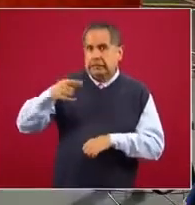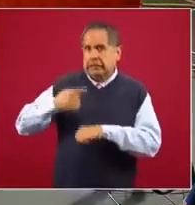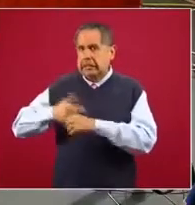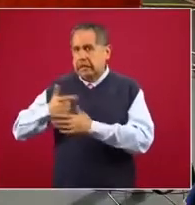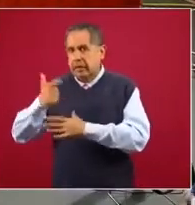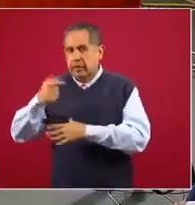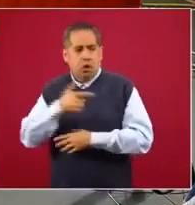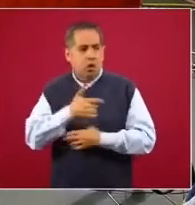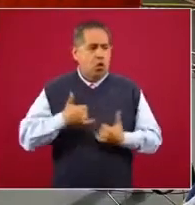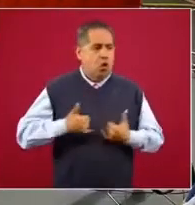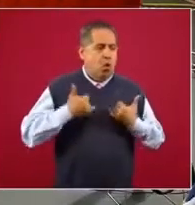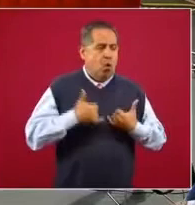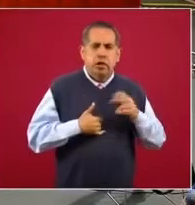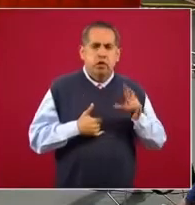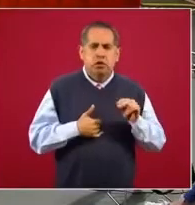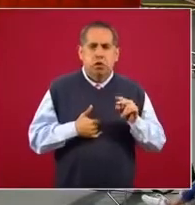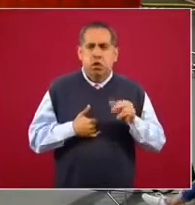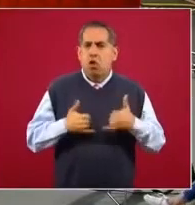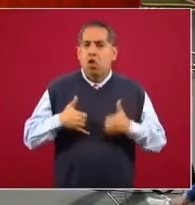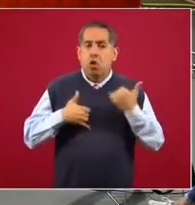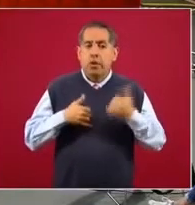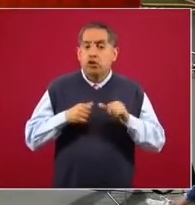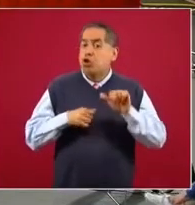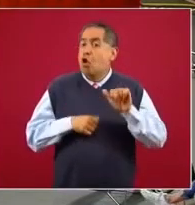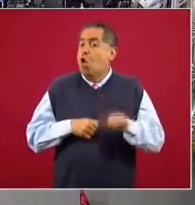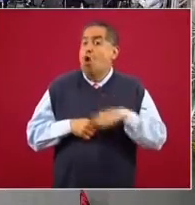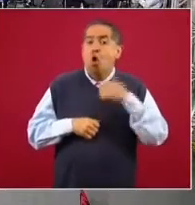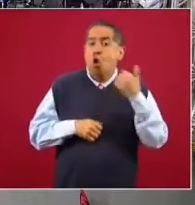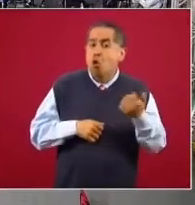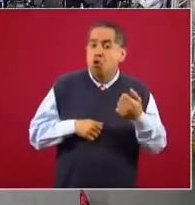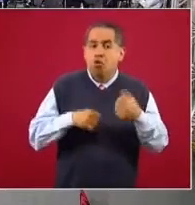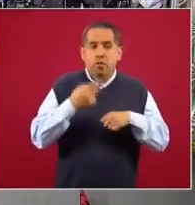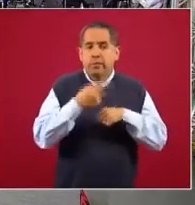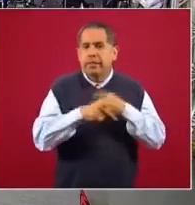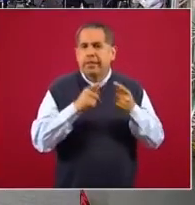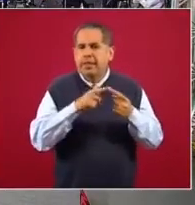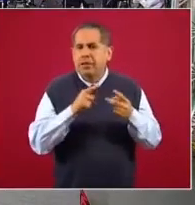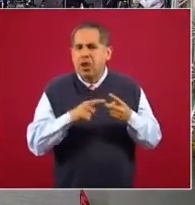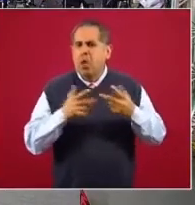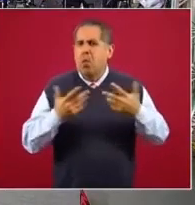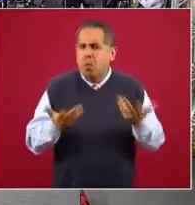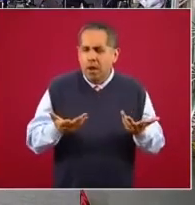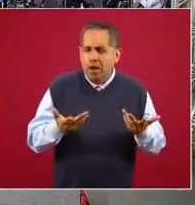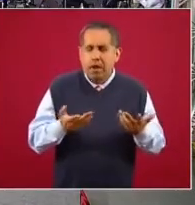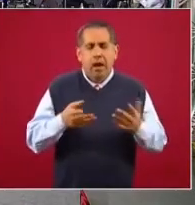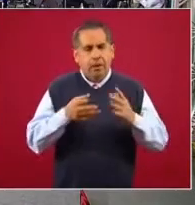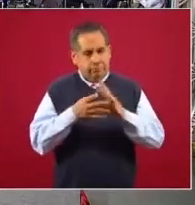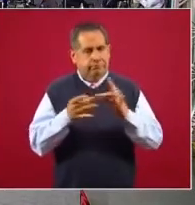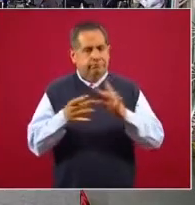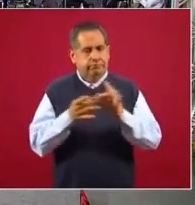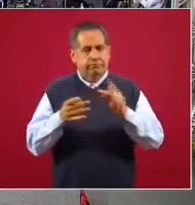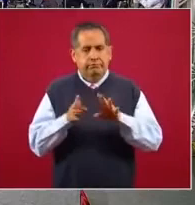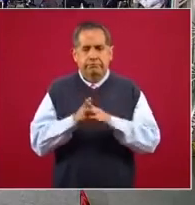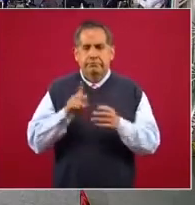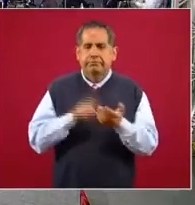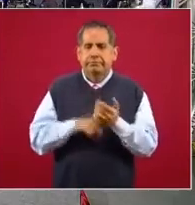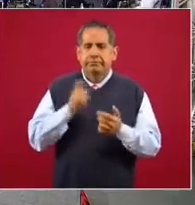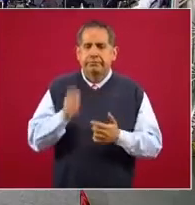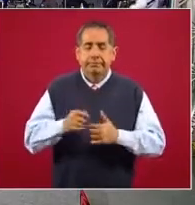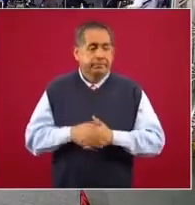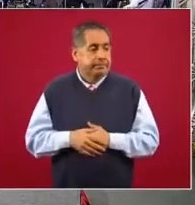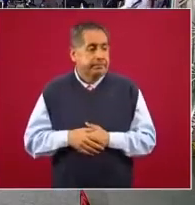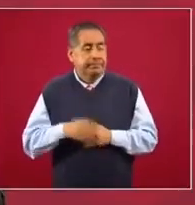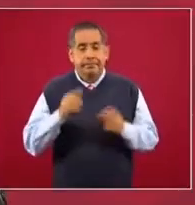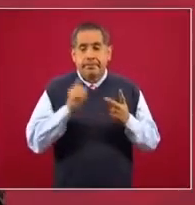las juventudes existen otros riesgos, no solamente de salud en sentido directo, sino también de